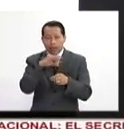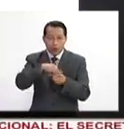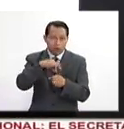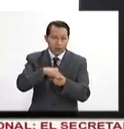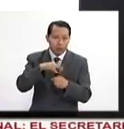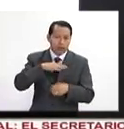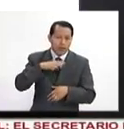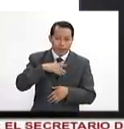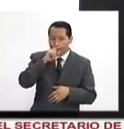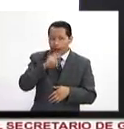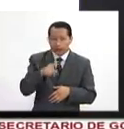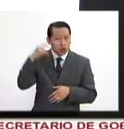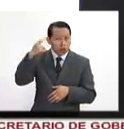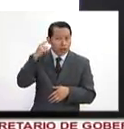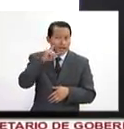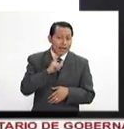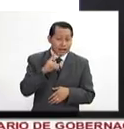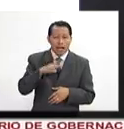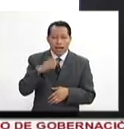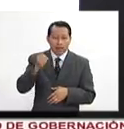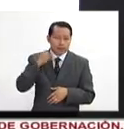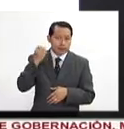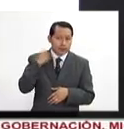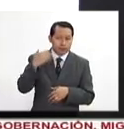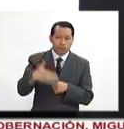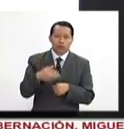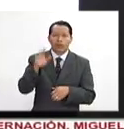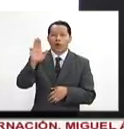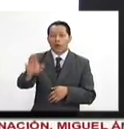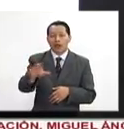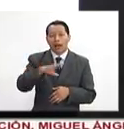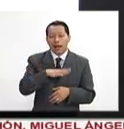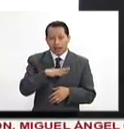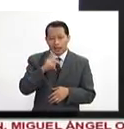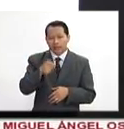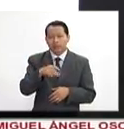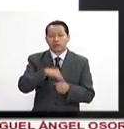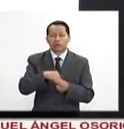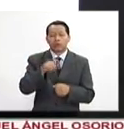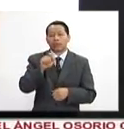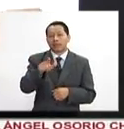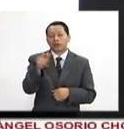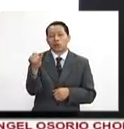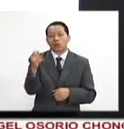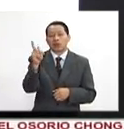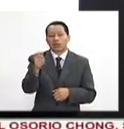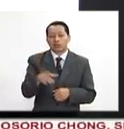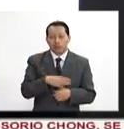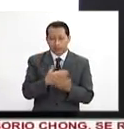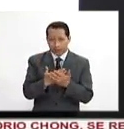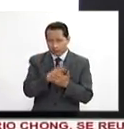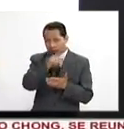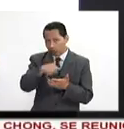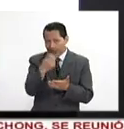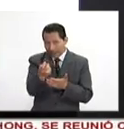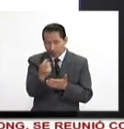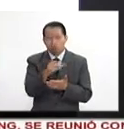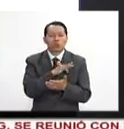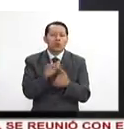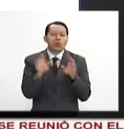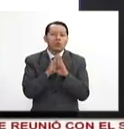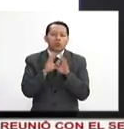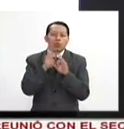el discurso de la reina, el Queen's Speech, que se va a dar el próximo miércoles. La votación se da el 27 de junio. Tendremos que esperar hasta después de eso para